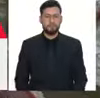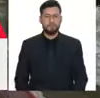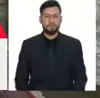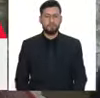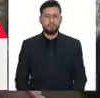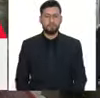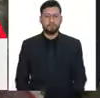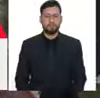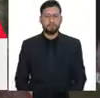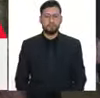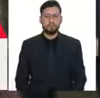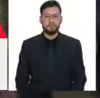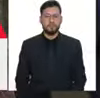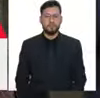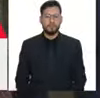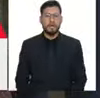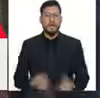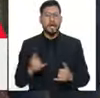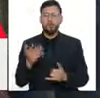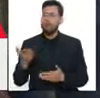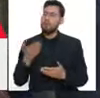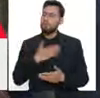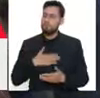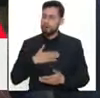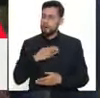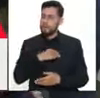a retornar a sus asientos.